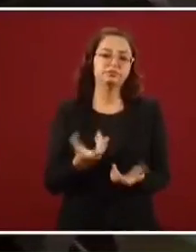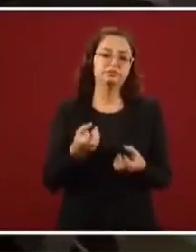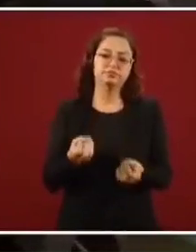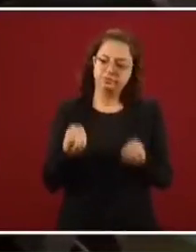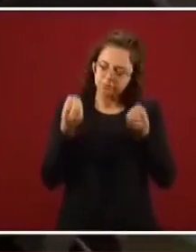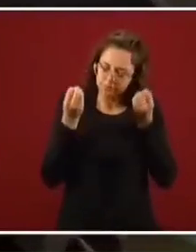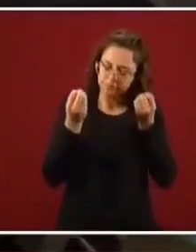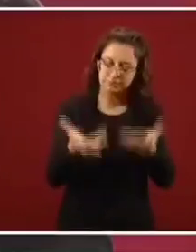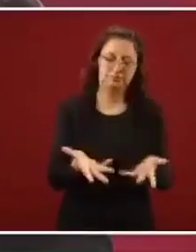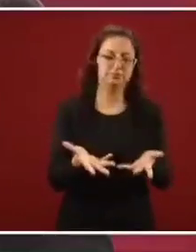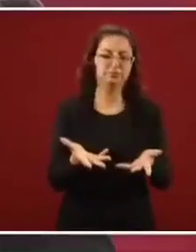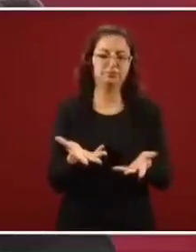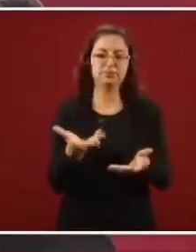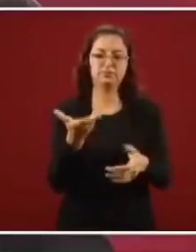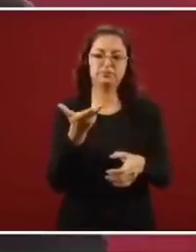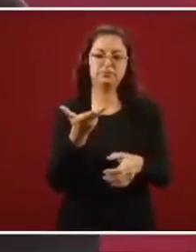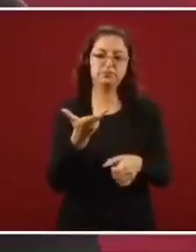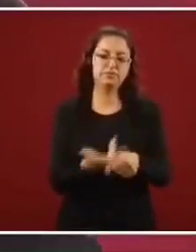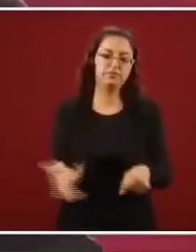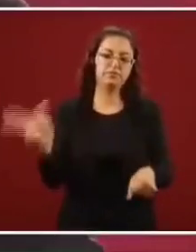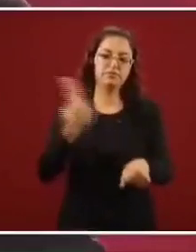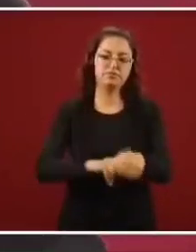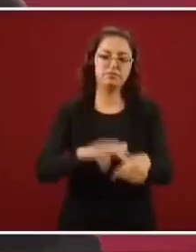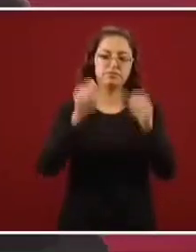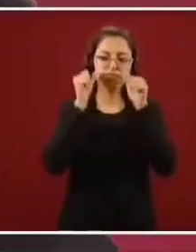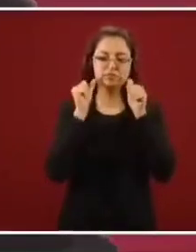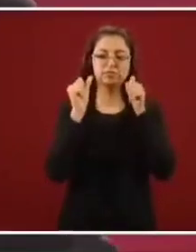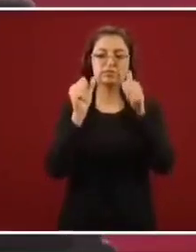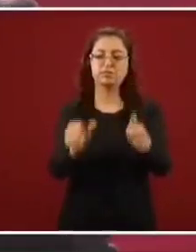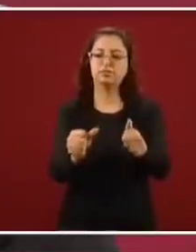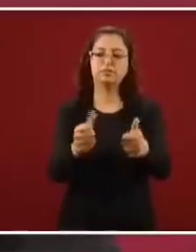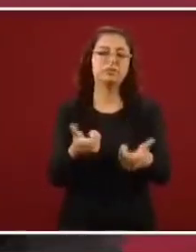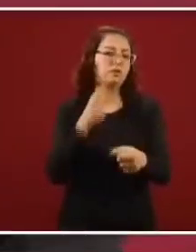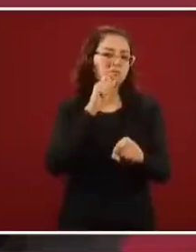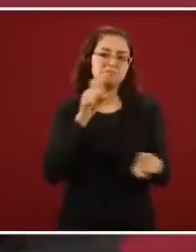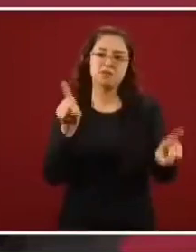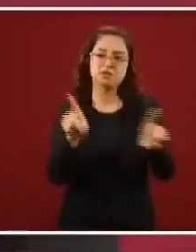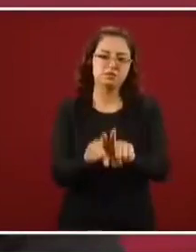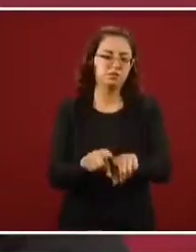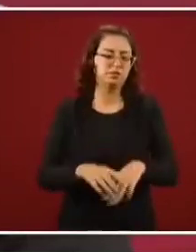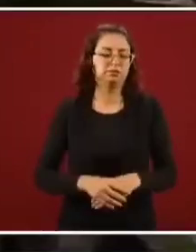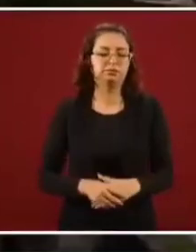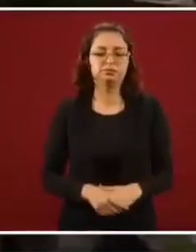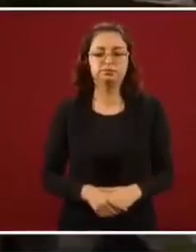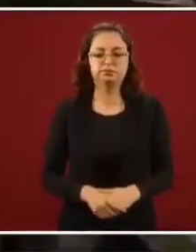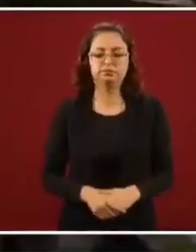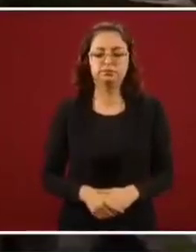mejorar la atención en los hospitales, que sea también para equipo médico.